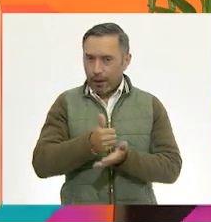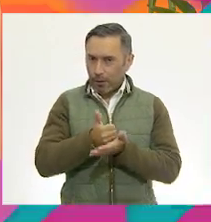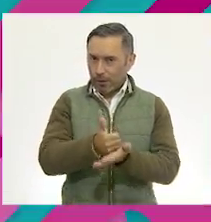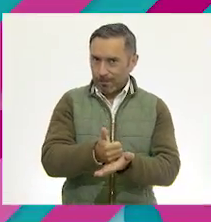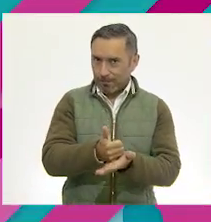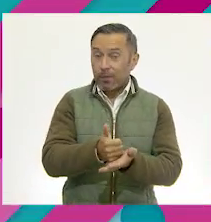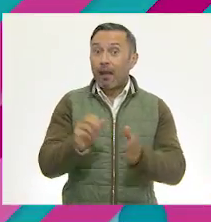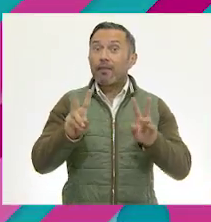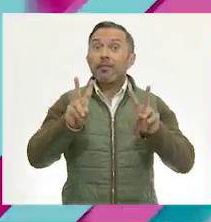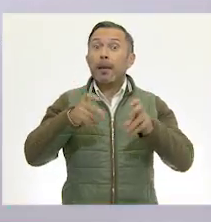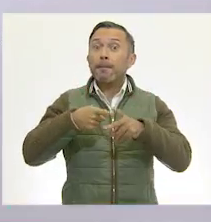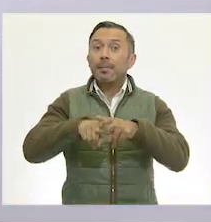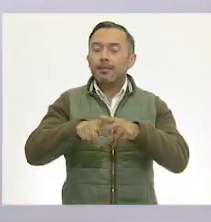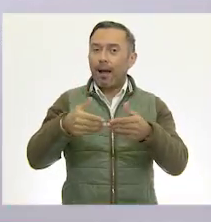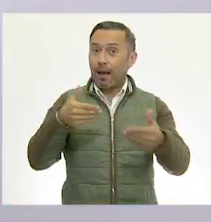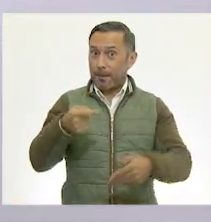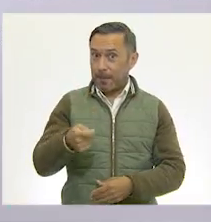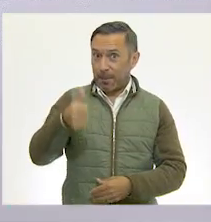Listo.